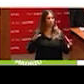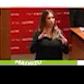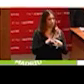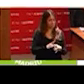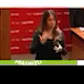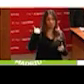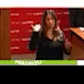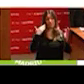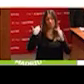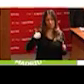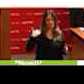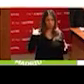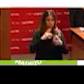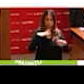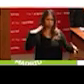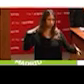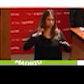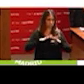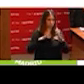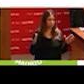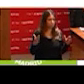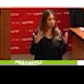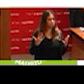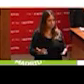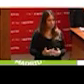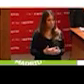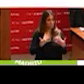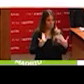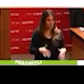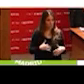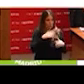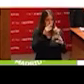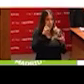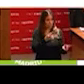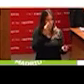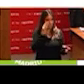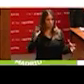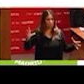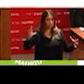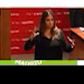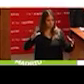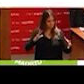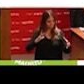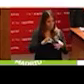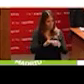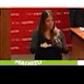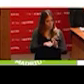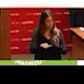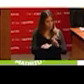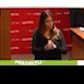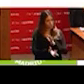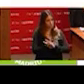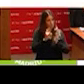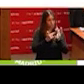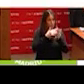que por aquel entonces estaban bastante separadas me alegra ver que que cada vez nos acercamos más y que que se generan proyectos